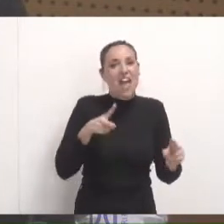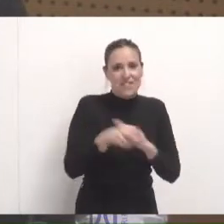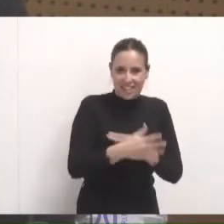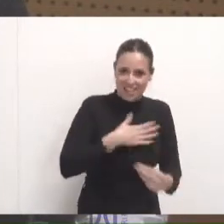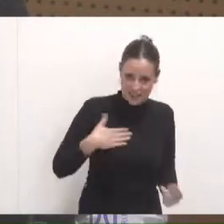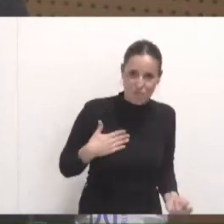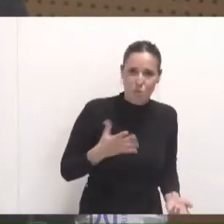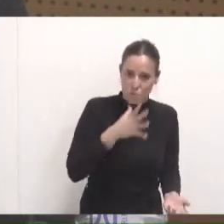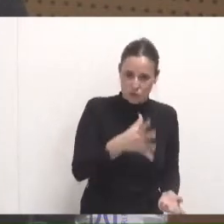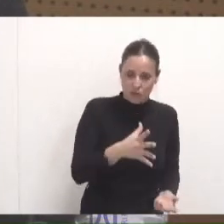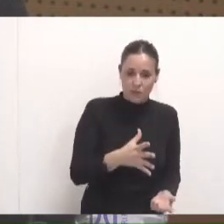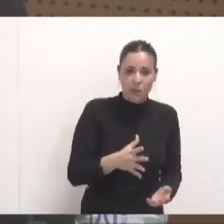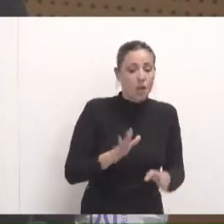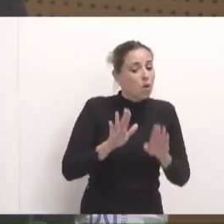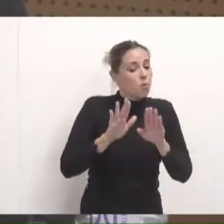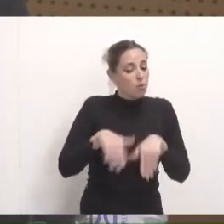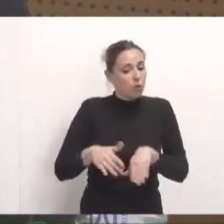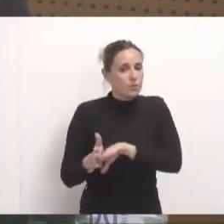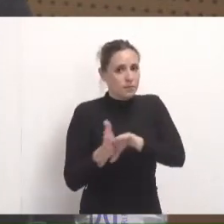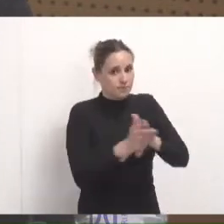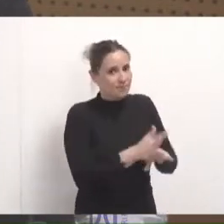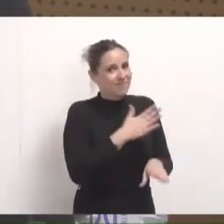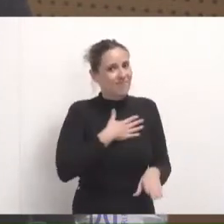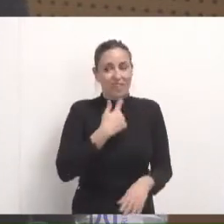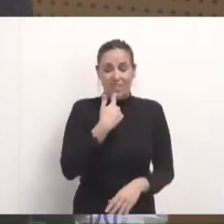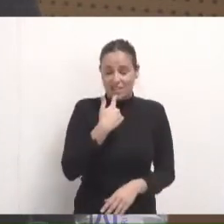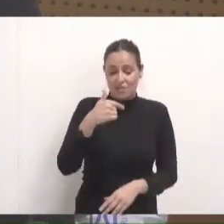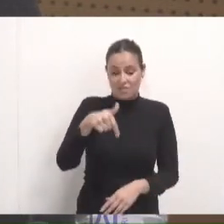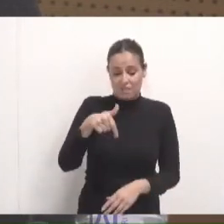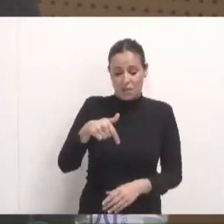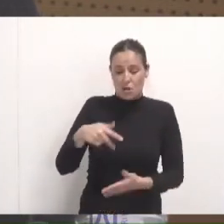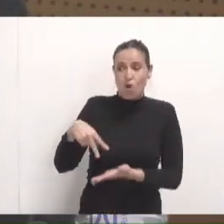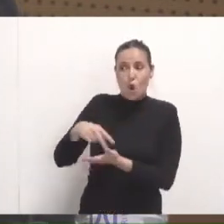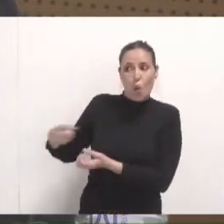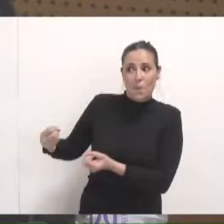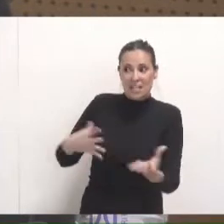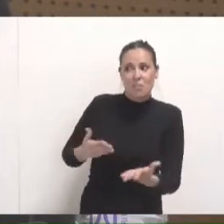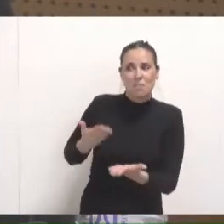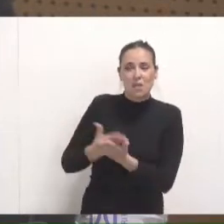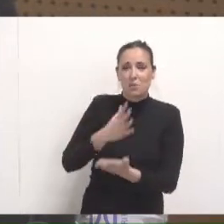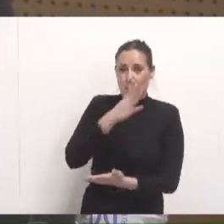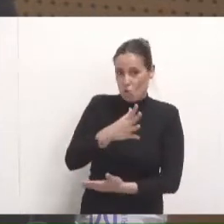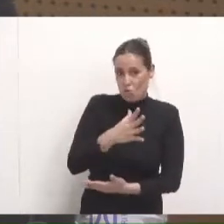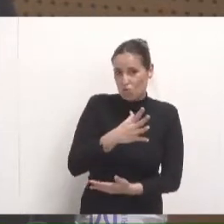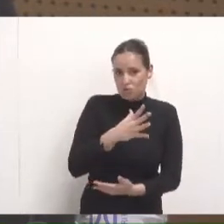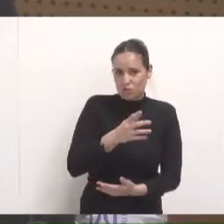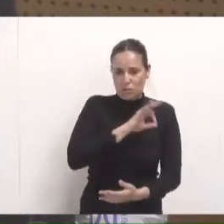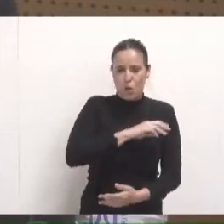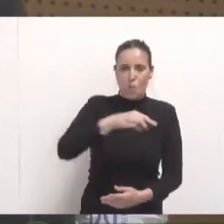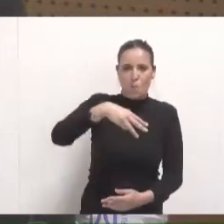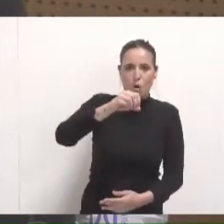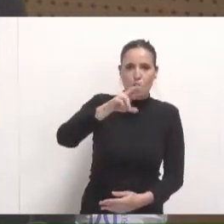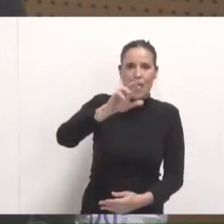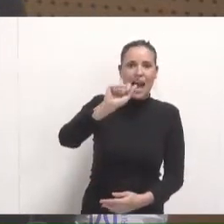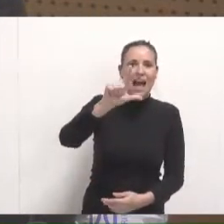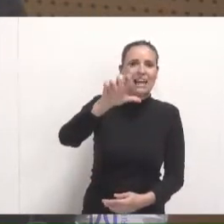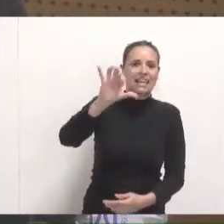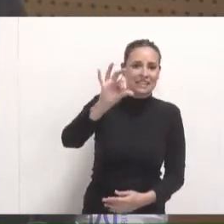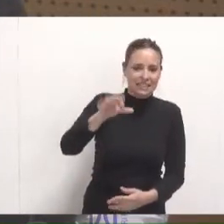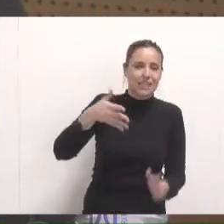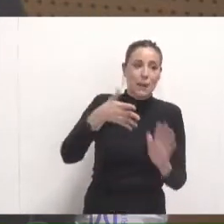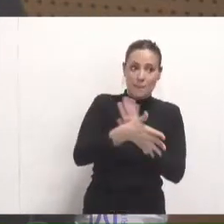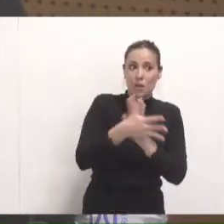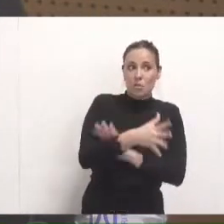déjeme decirle, señor Morales, que otra razón adicional por la que nosotros solicitamos esta comparecencia es que, por las razones que fuera, usted se